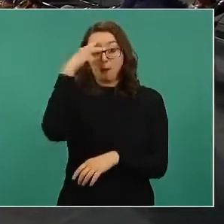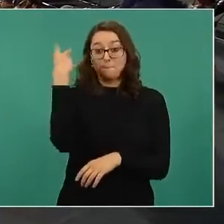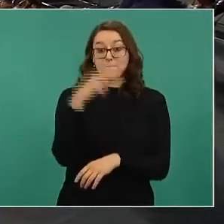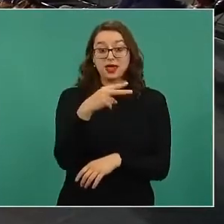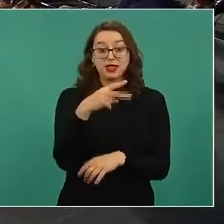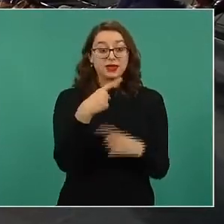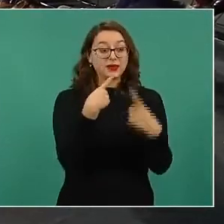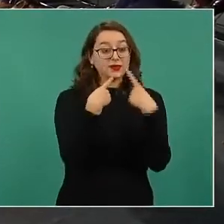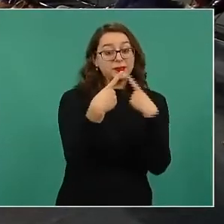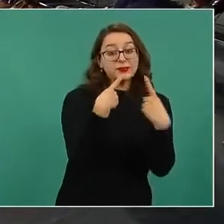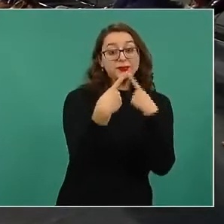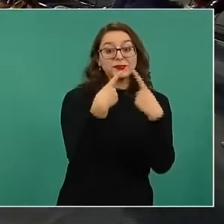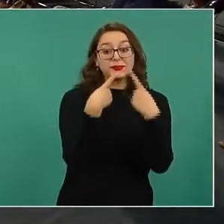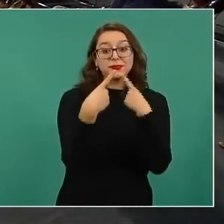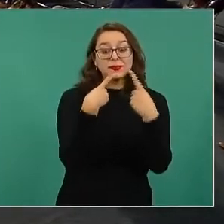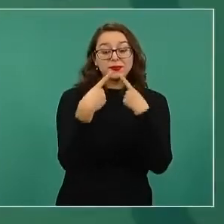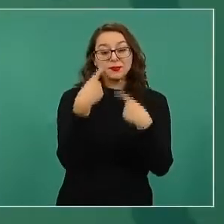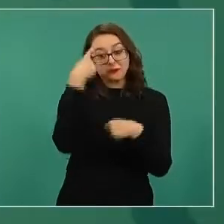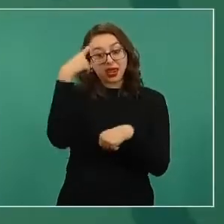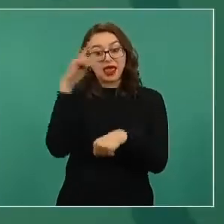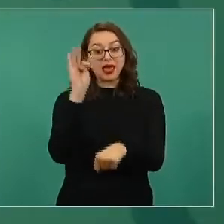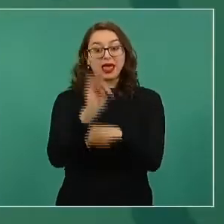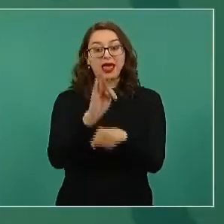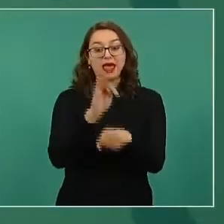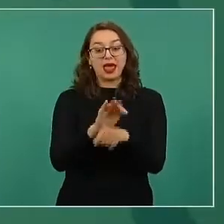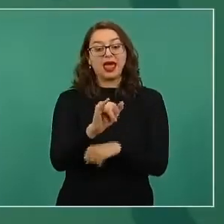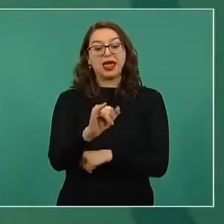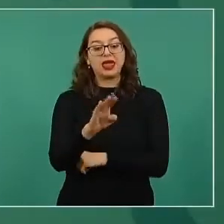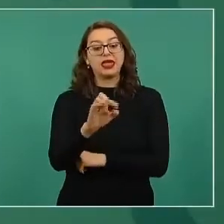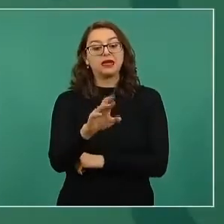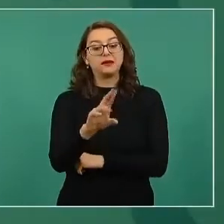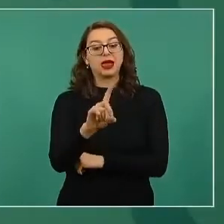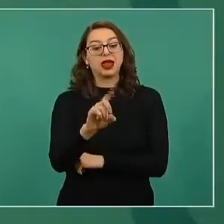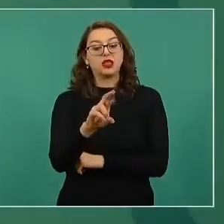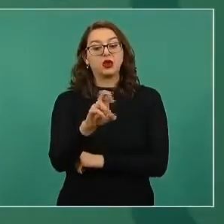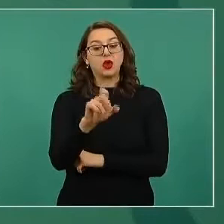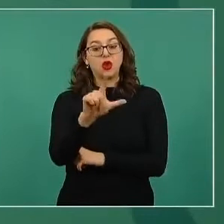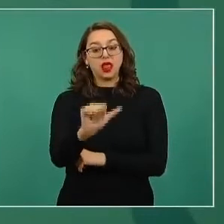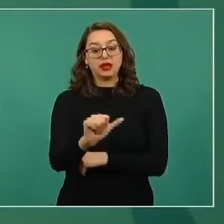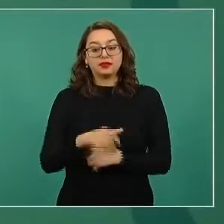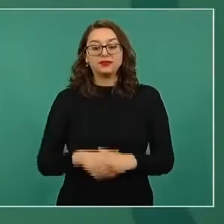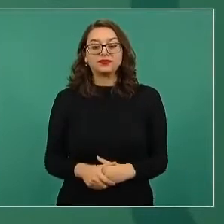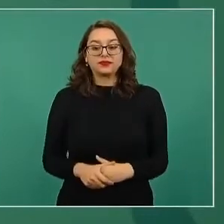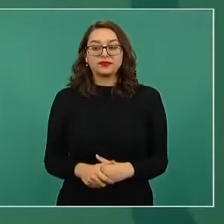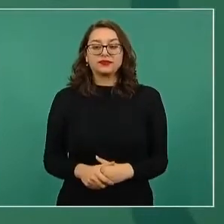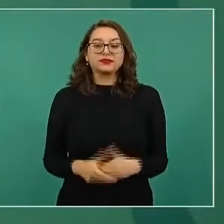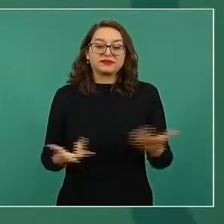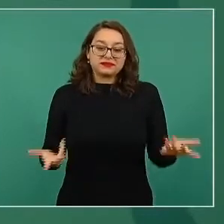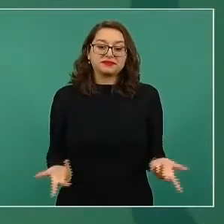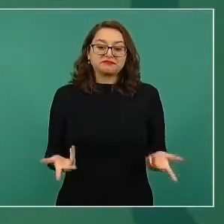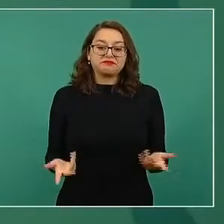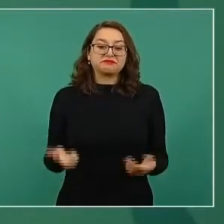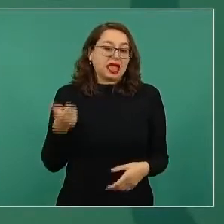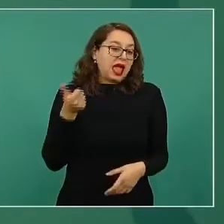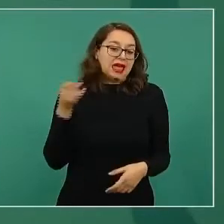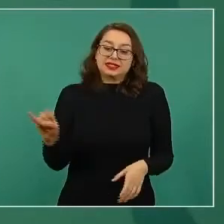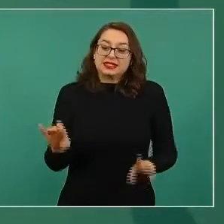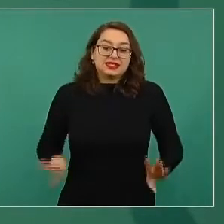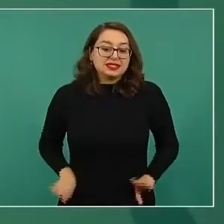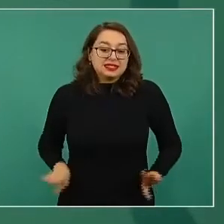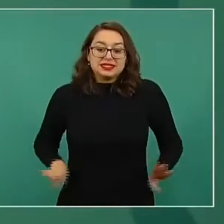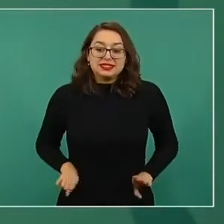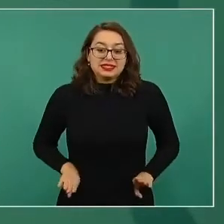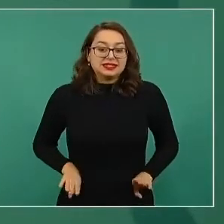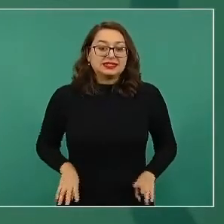pues sí, tienen puro tráfico. Los Iberdrola, porque no solo contratan a políticos